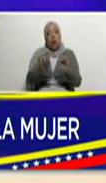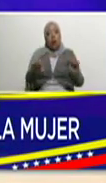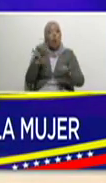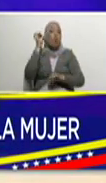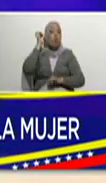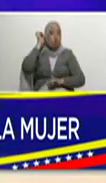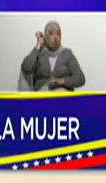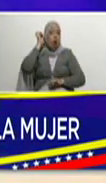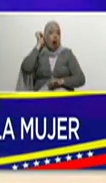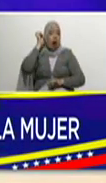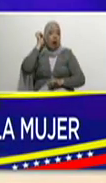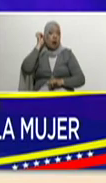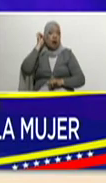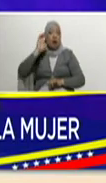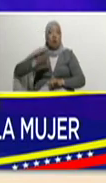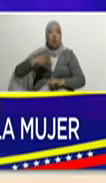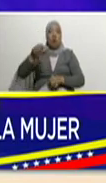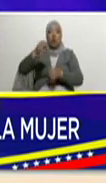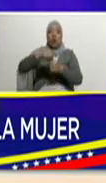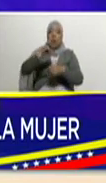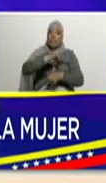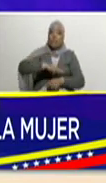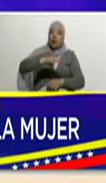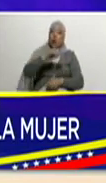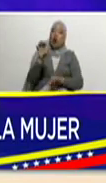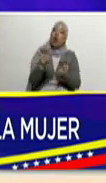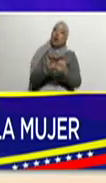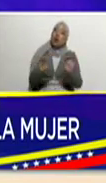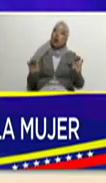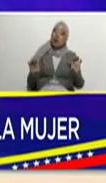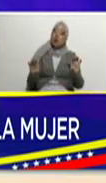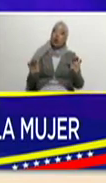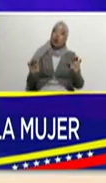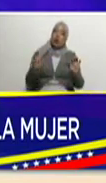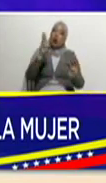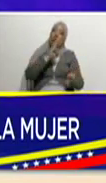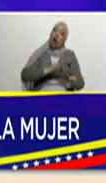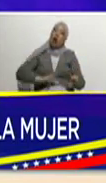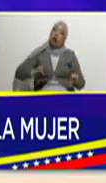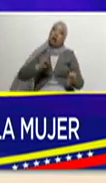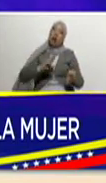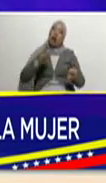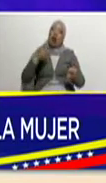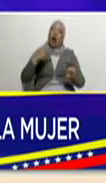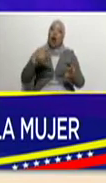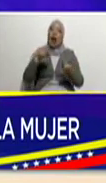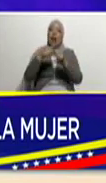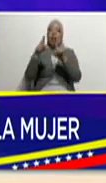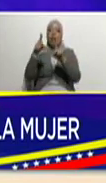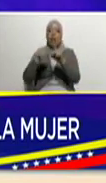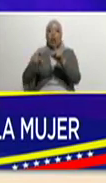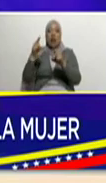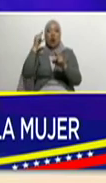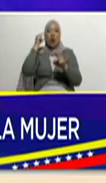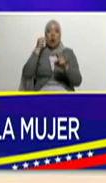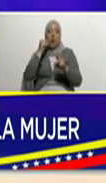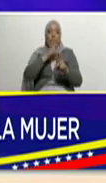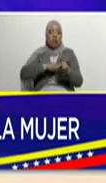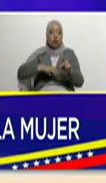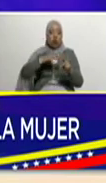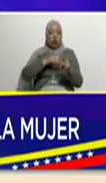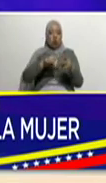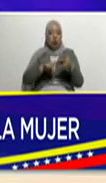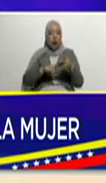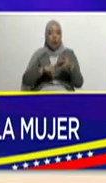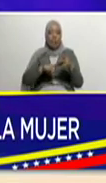Mujer, incorporando las grandes misiones educativas, de las misiones Robinson, Rivas y Sucre. Recordemos que la